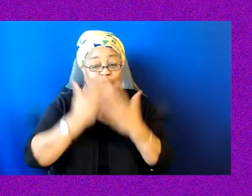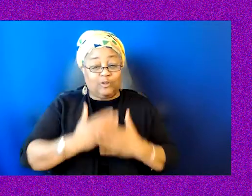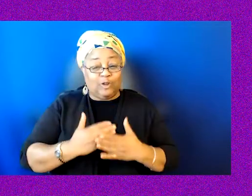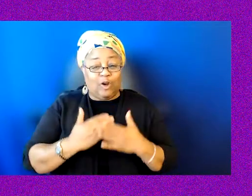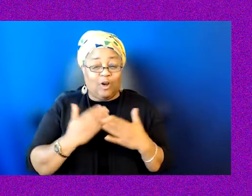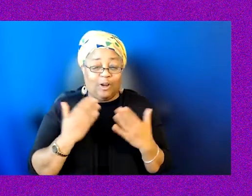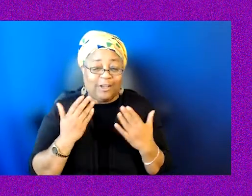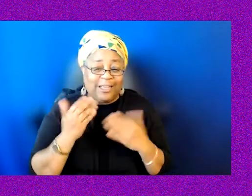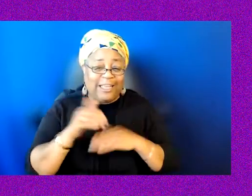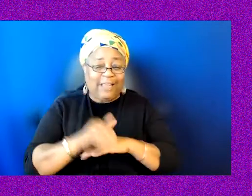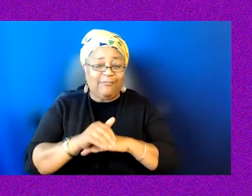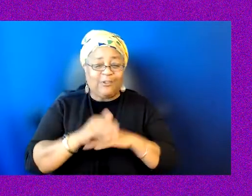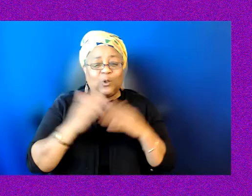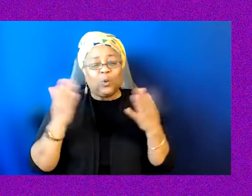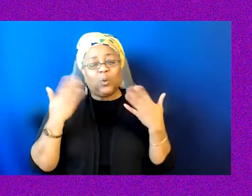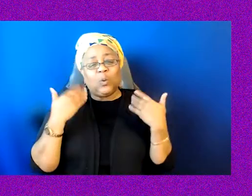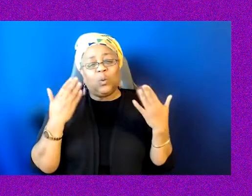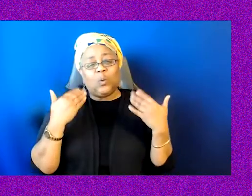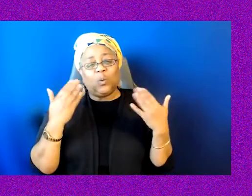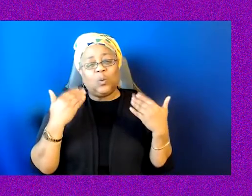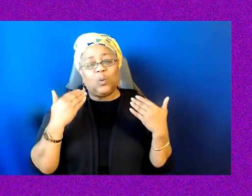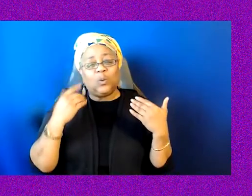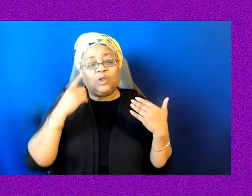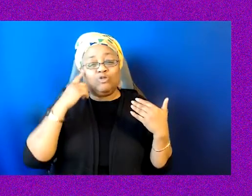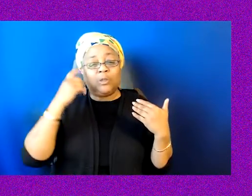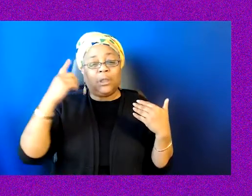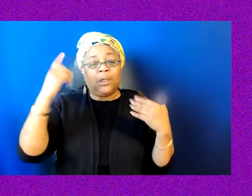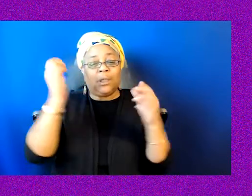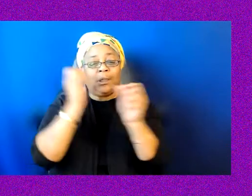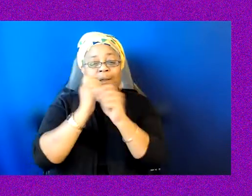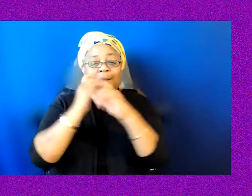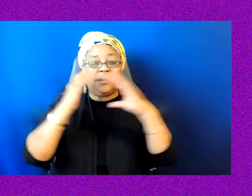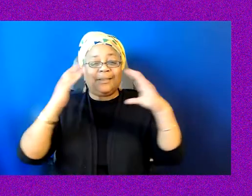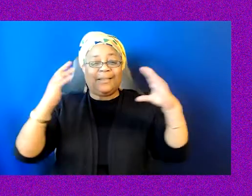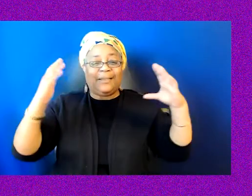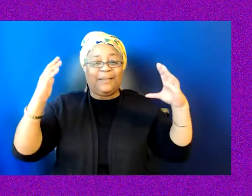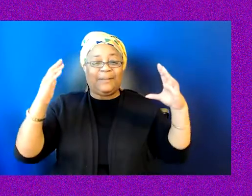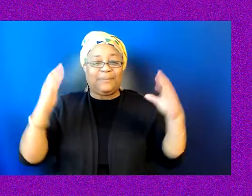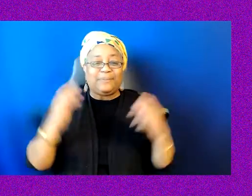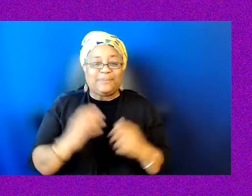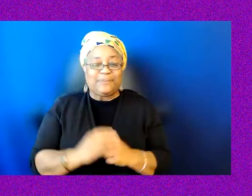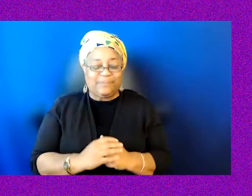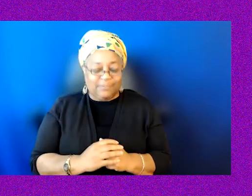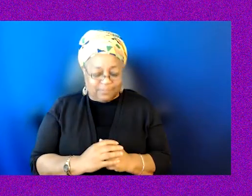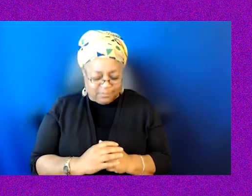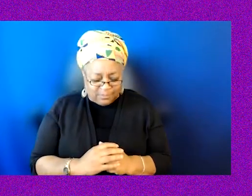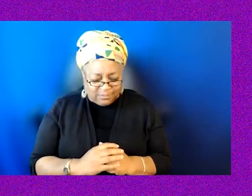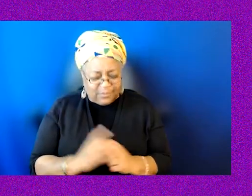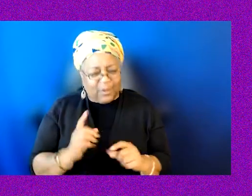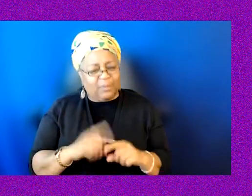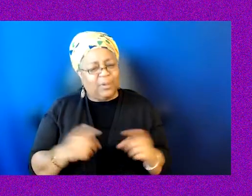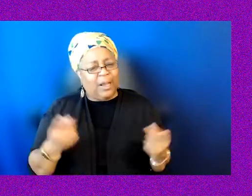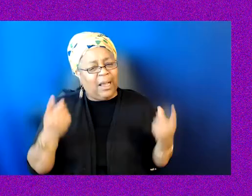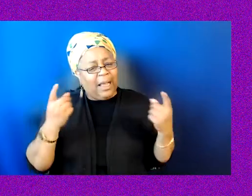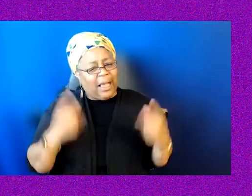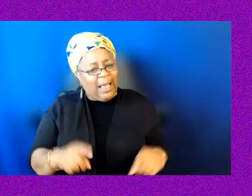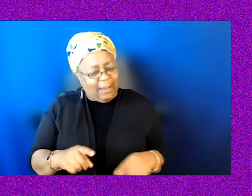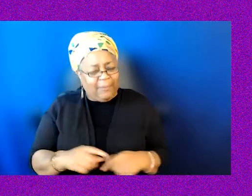También a ver el atardecer y la oscuridad y también el alivio de sus